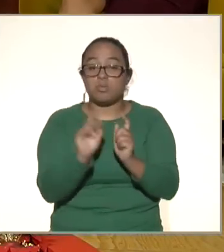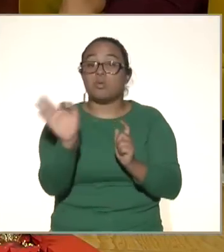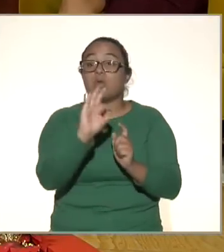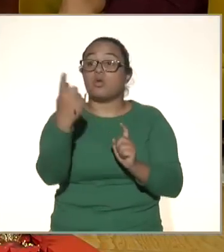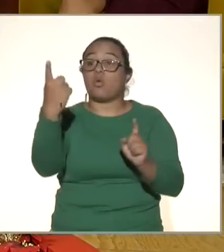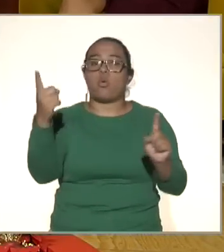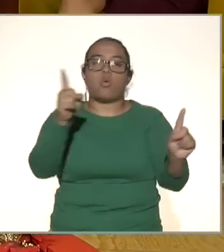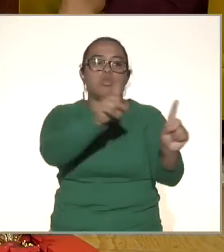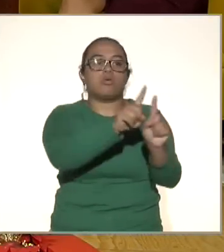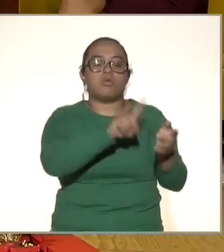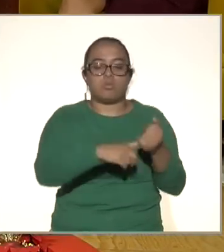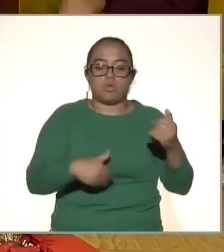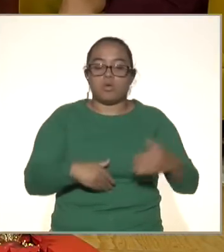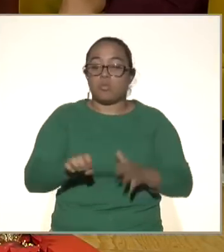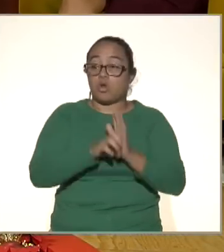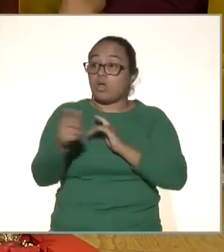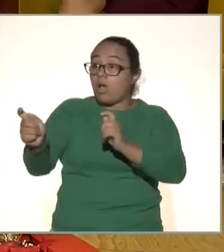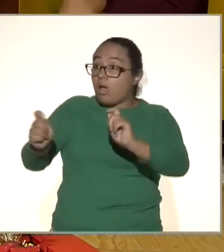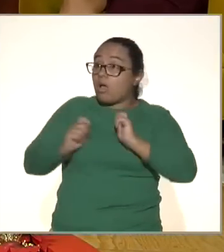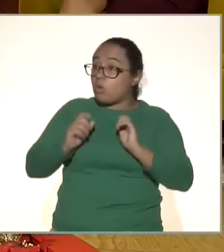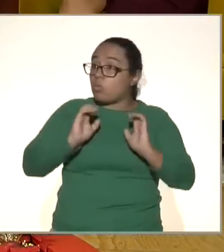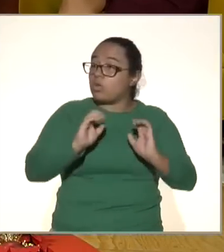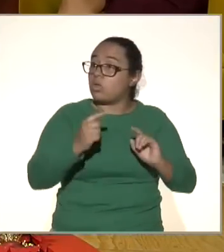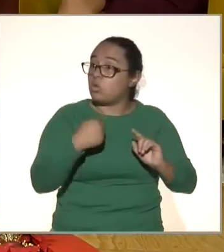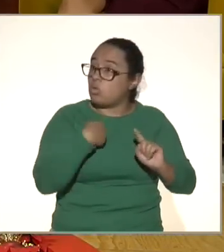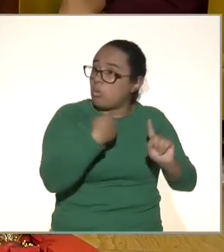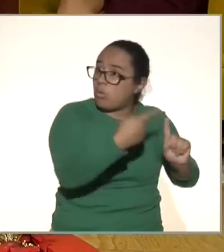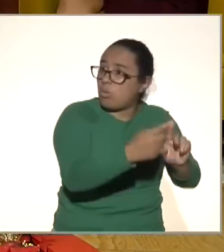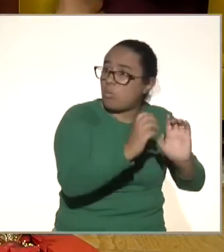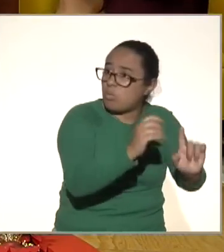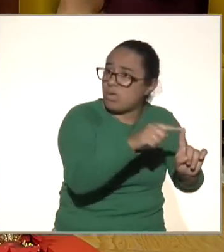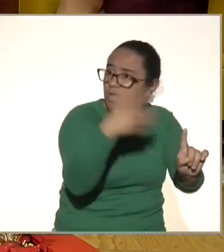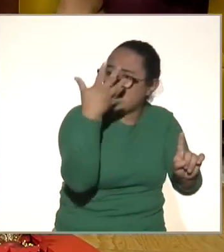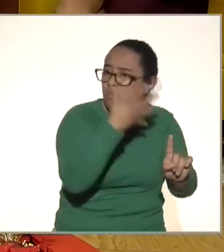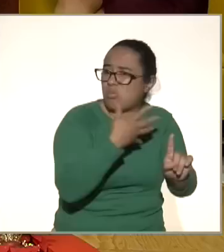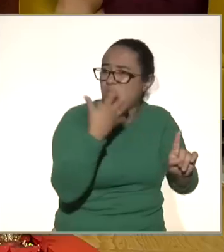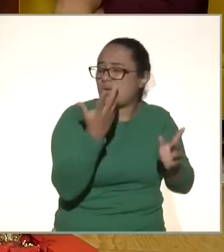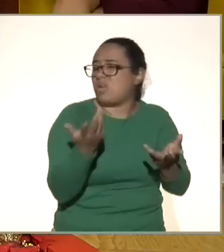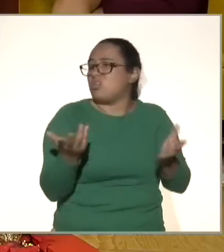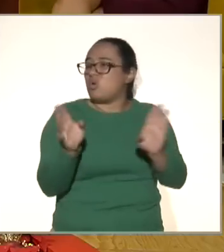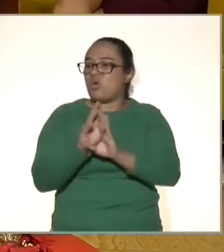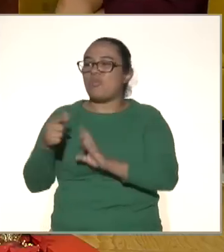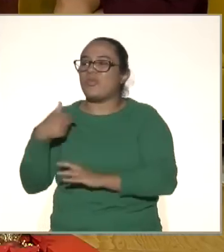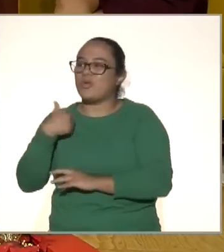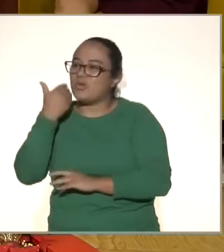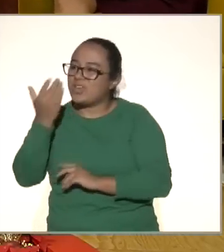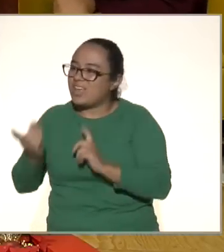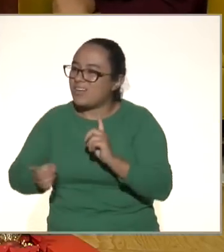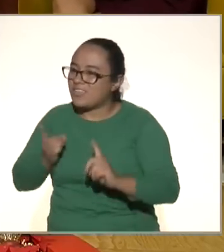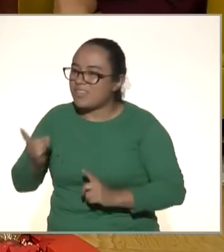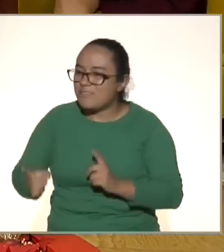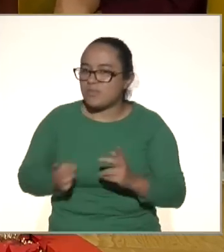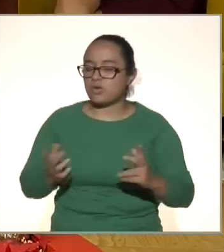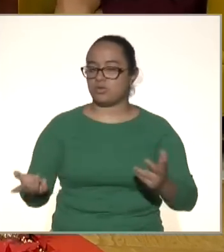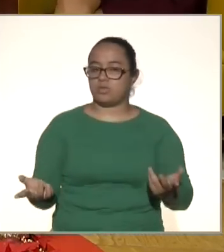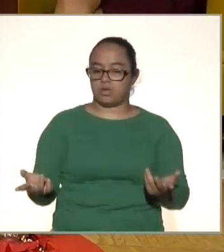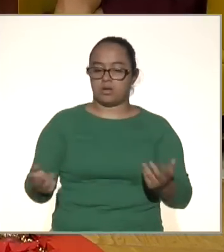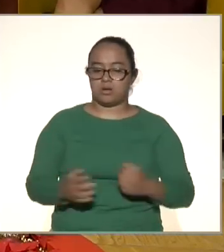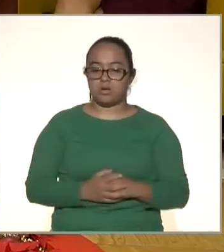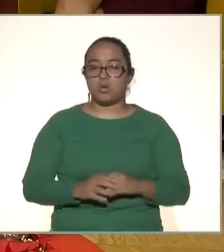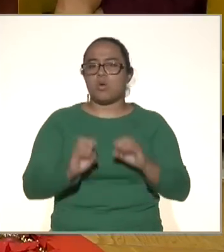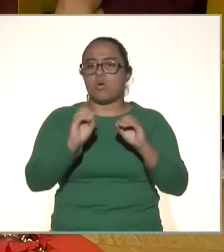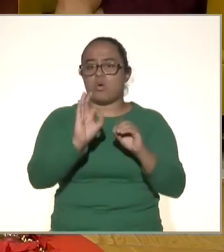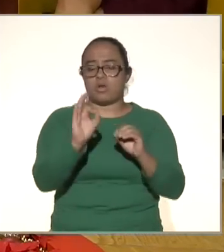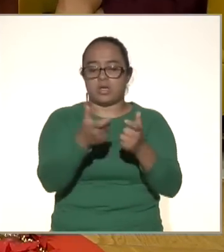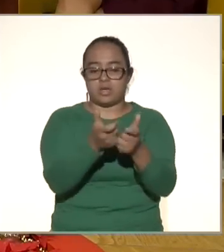porque si no, fastidiaste si a la ti te Navidad. toca cuidar, oye, Sí. pues Pero mi si le Navidad pones me la 3 o pasé 4, cuidando al borracho. no me le puedo pones tomar 3 mi o copita 4 porque al estoy borracho, ya no es cuidando. tan difícil, O ¿no? podría ser como un Se van grupo,